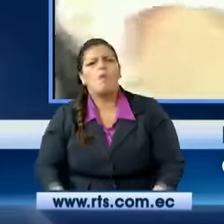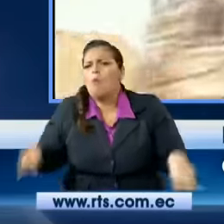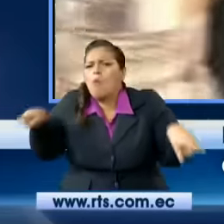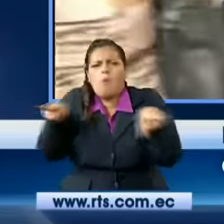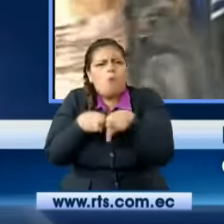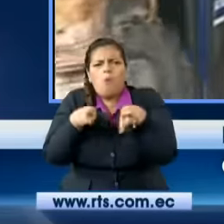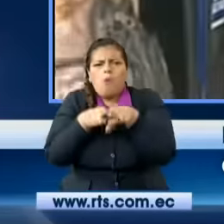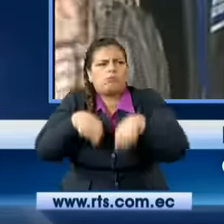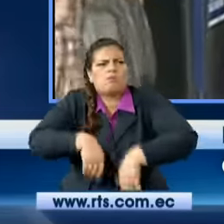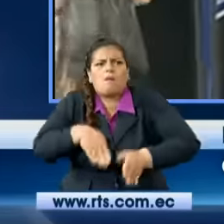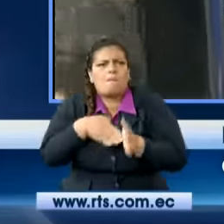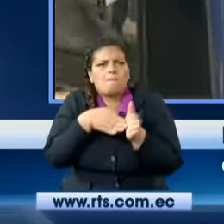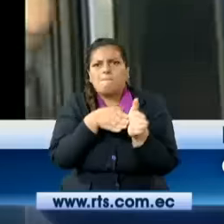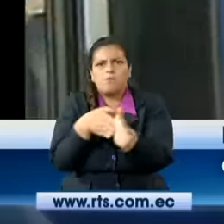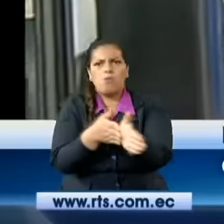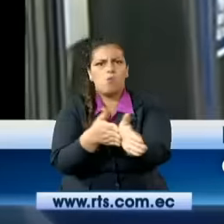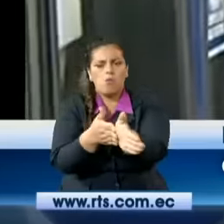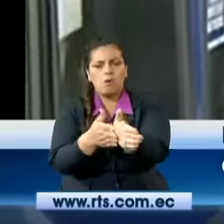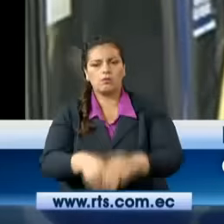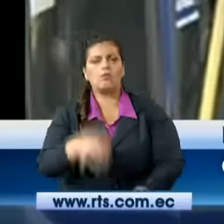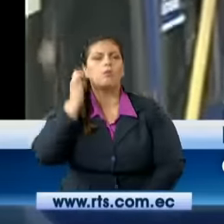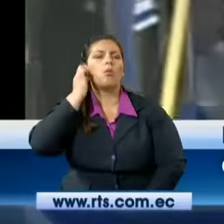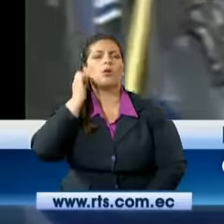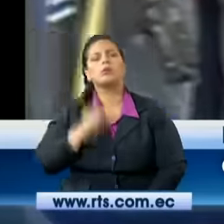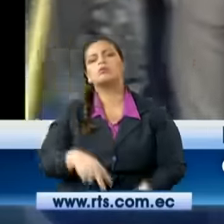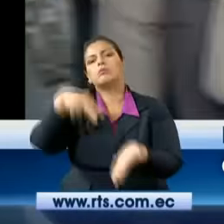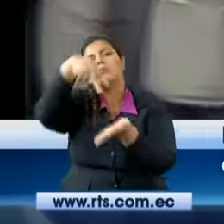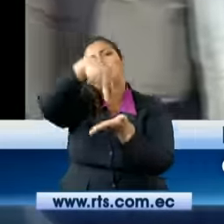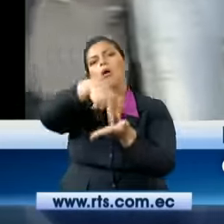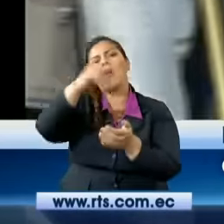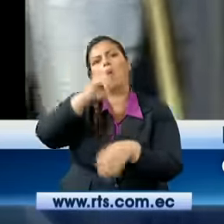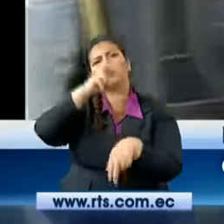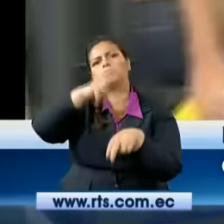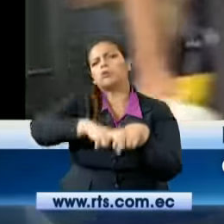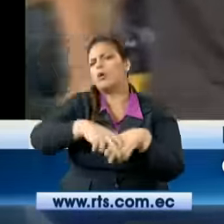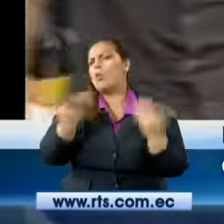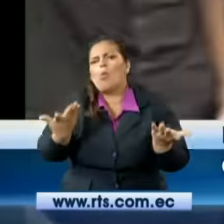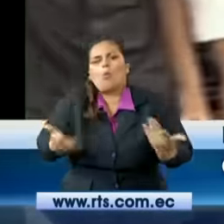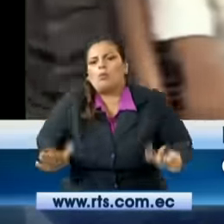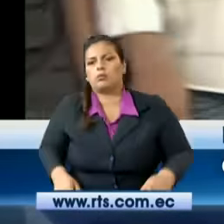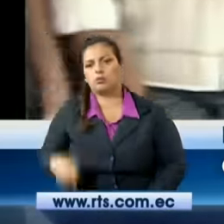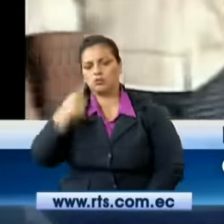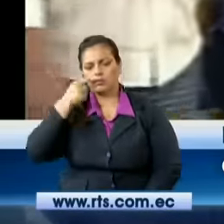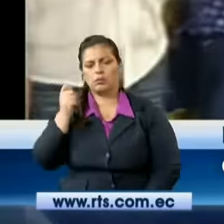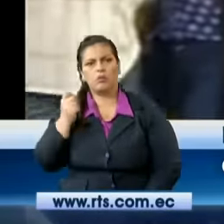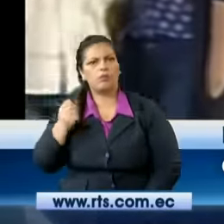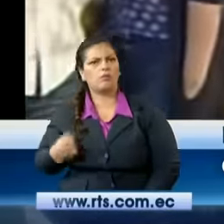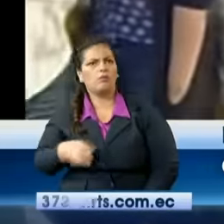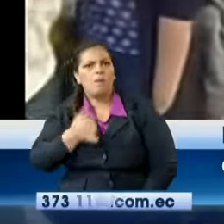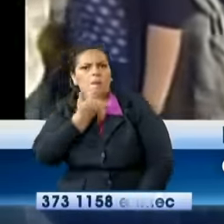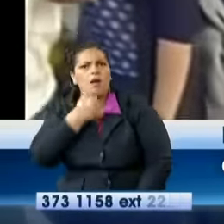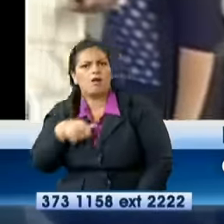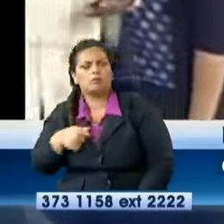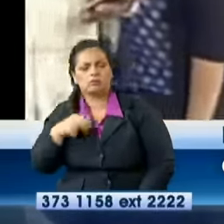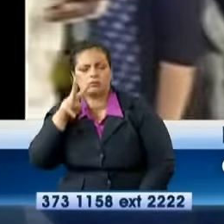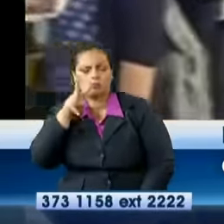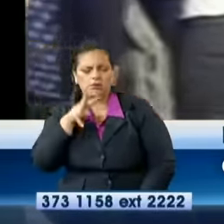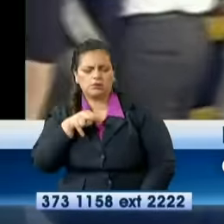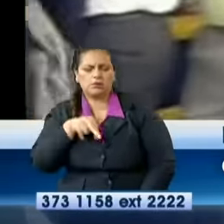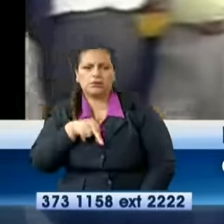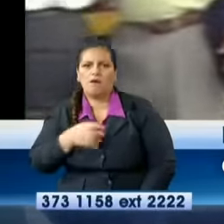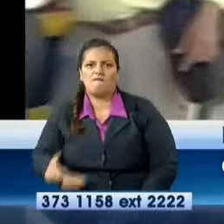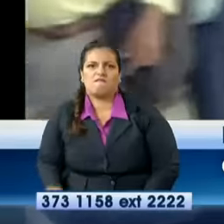policía, que este patán está faltando de respeto a esta señora o a esta señorita. ¿Por qué no? A ver. Porque, insisto, no